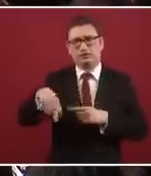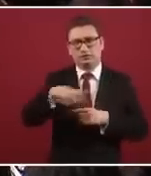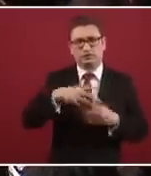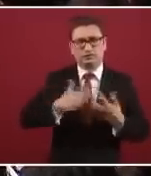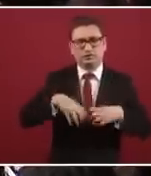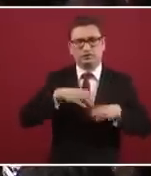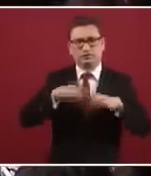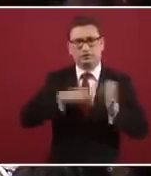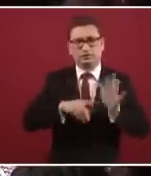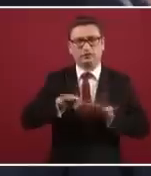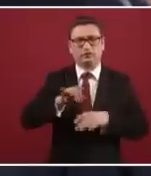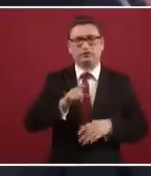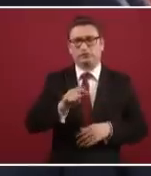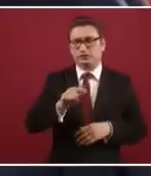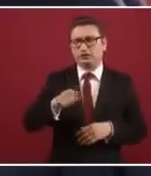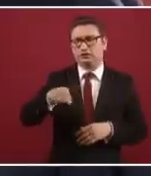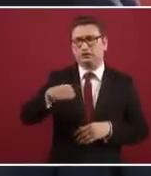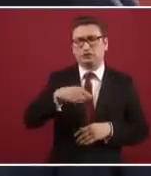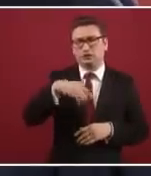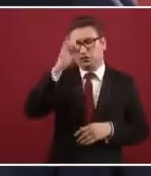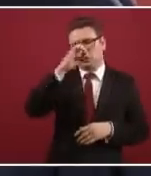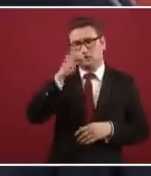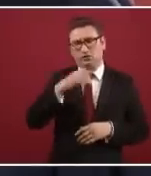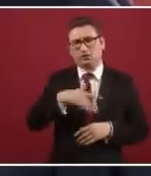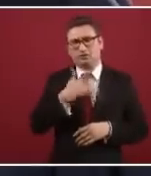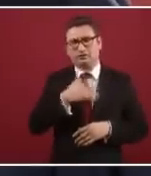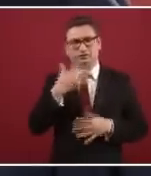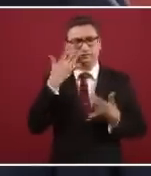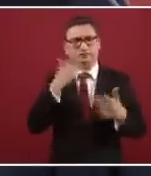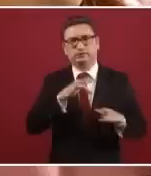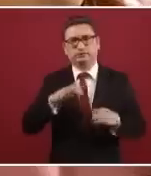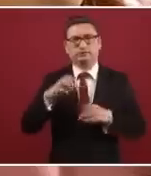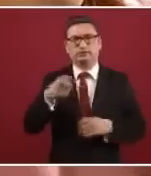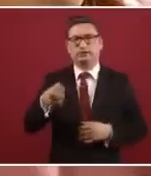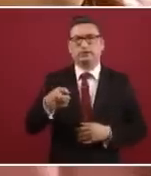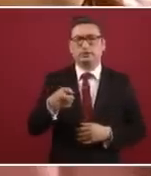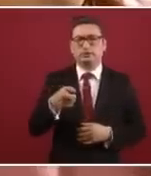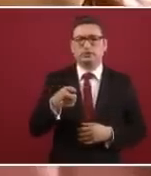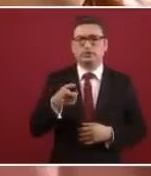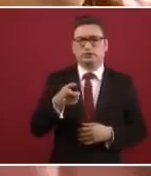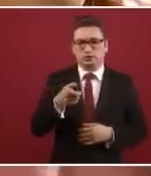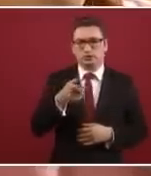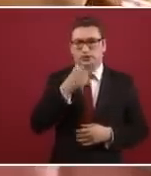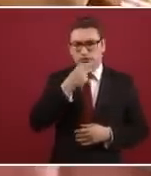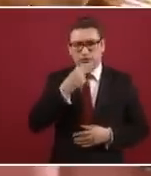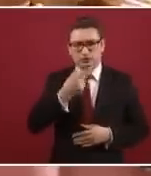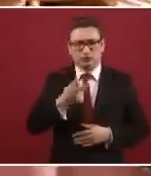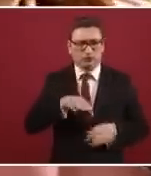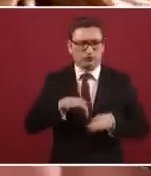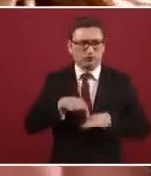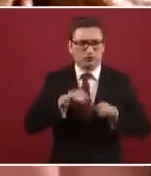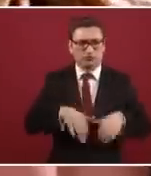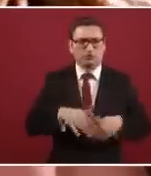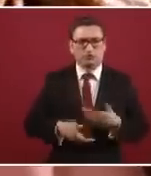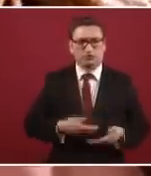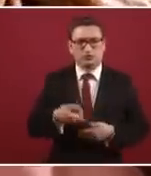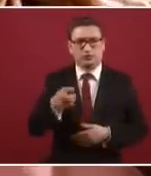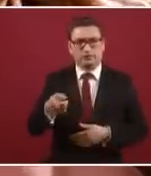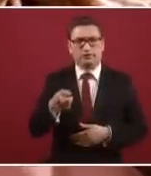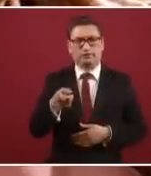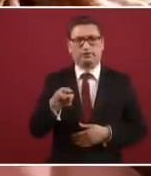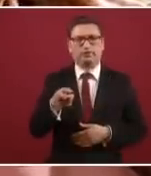años 70. Su opinión sobre pues esta polémica y la salida del servicio público, que era particularmente